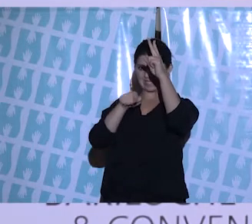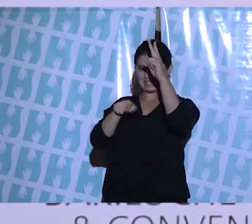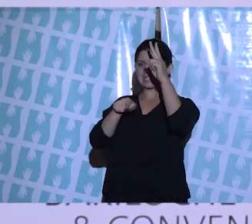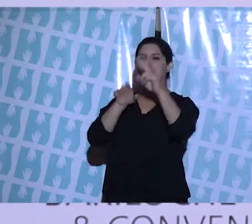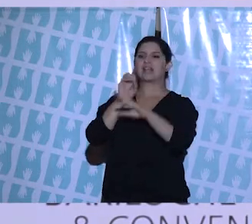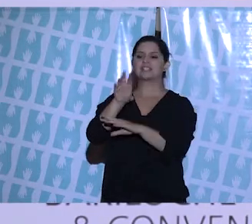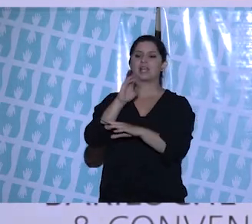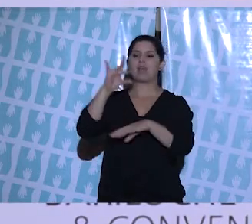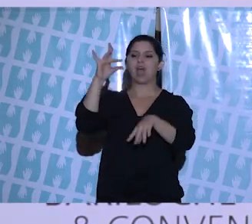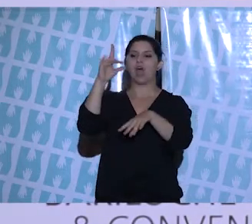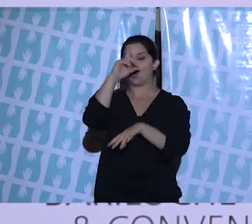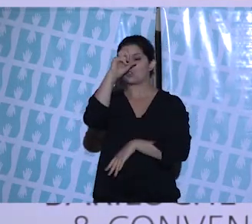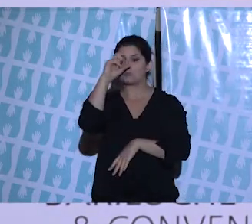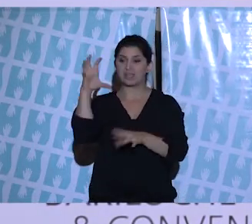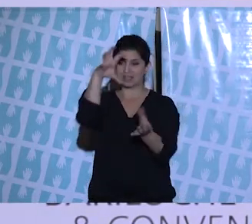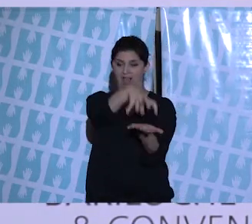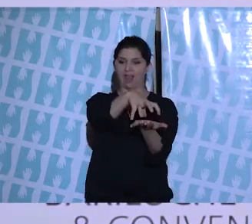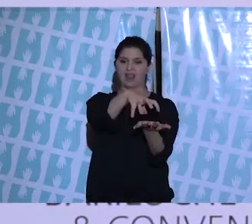Salpêtrière.